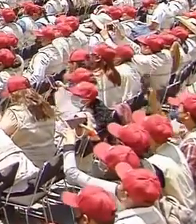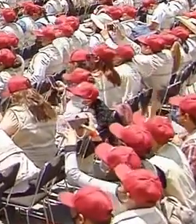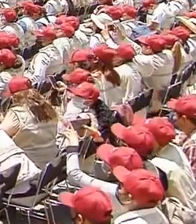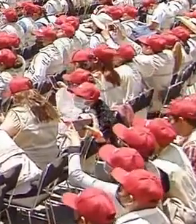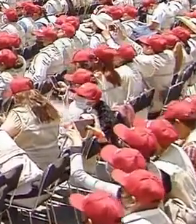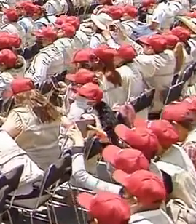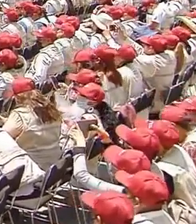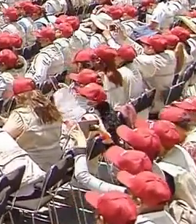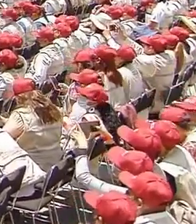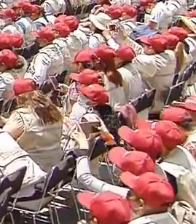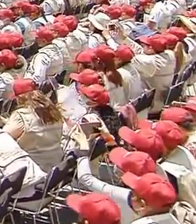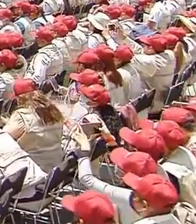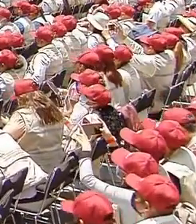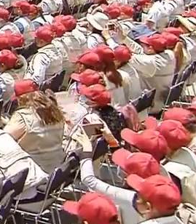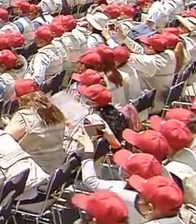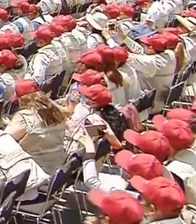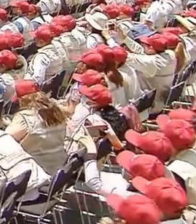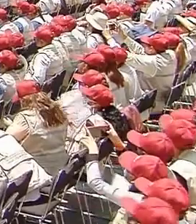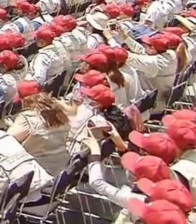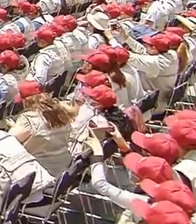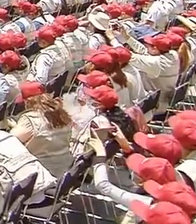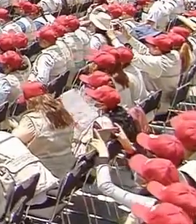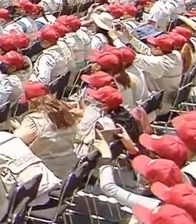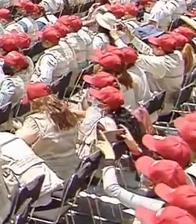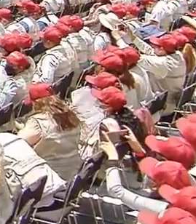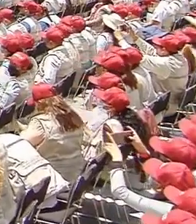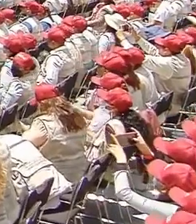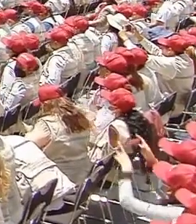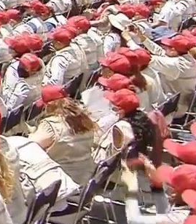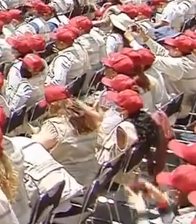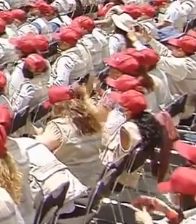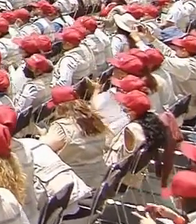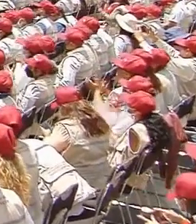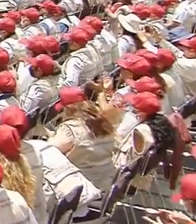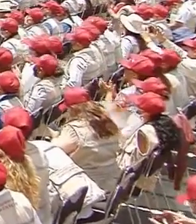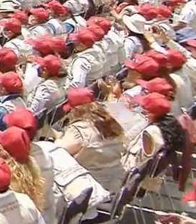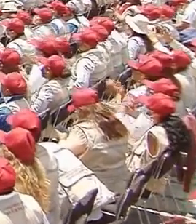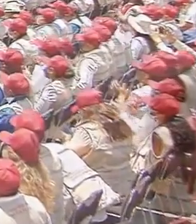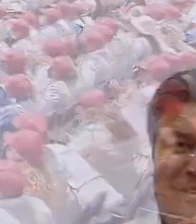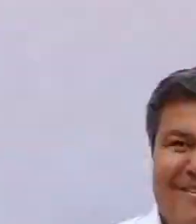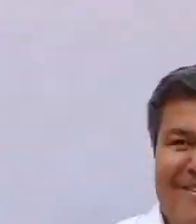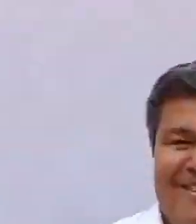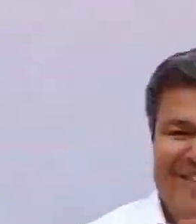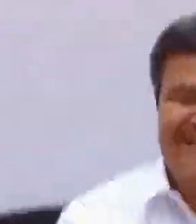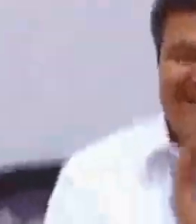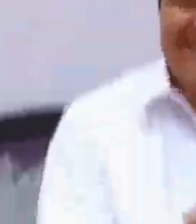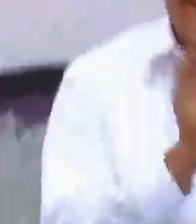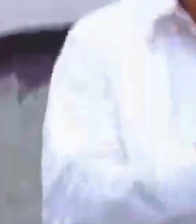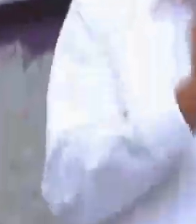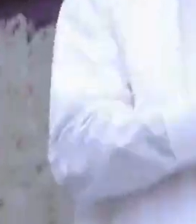Licenciado Carlos Torres Rosas, coordinador general de Programas para el Desarrollo de la Presidencia.